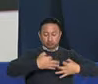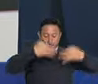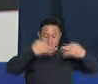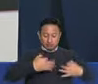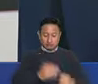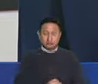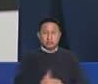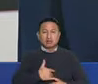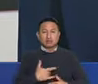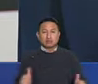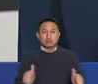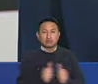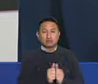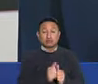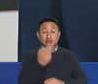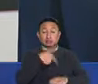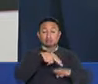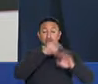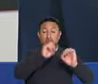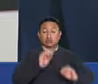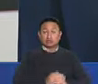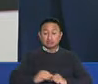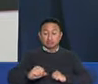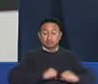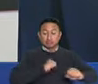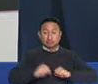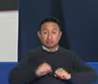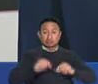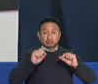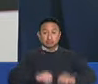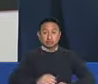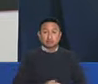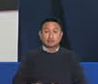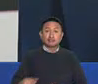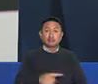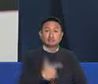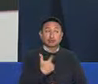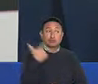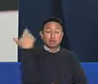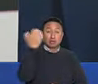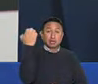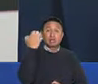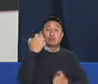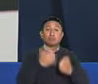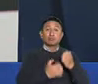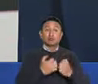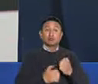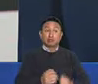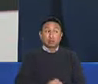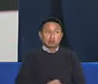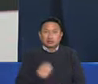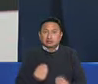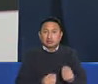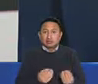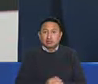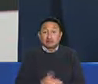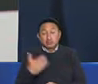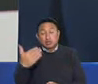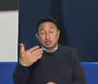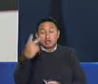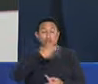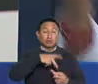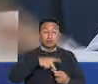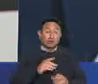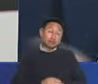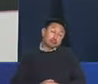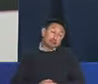Vamos a trabajar con las instancias nacionales porque así tiene que ser. Frente a una emergencia y una crisis, no podemos asumir las alcaldías, las